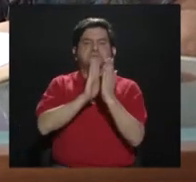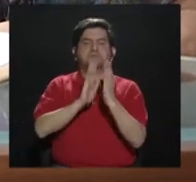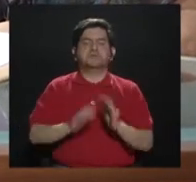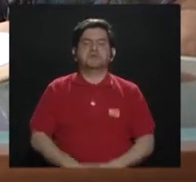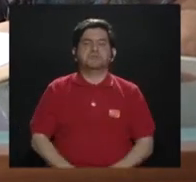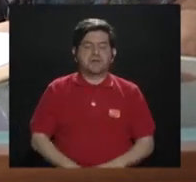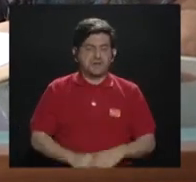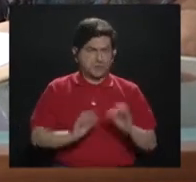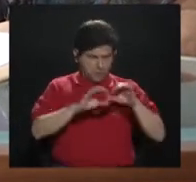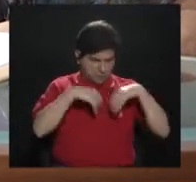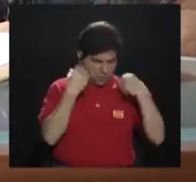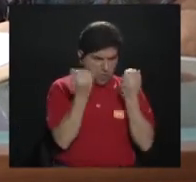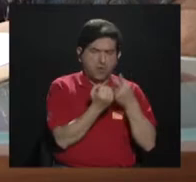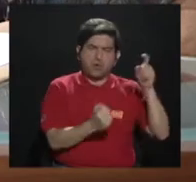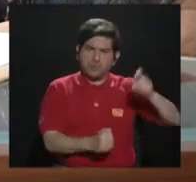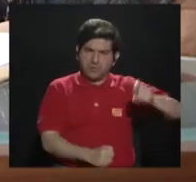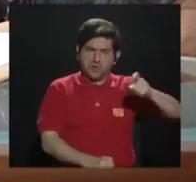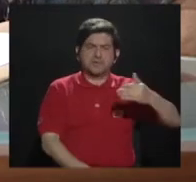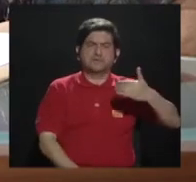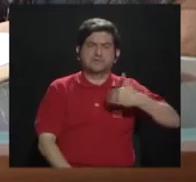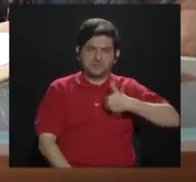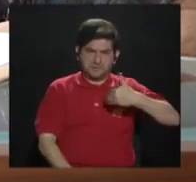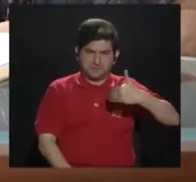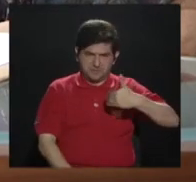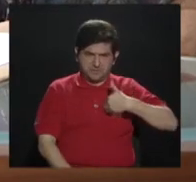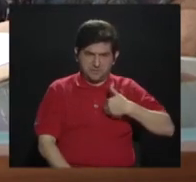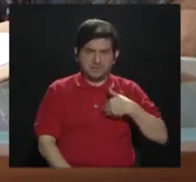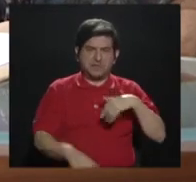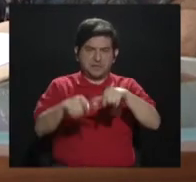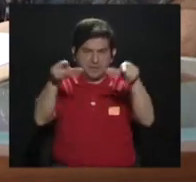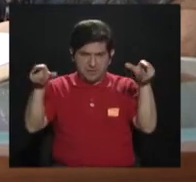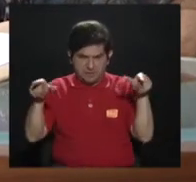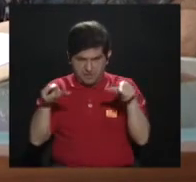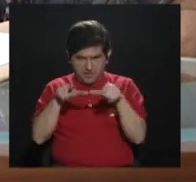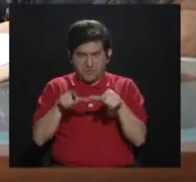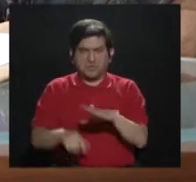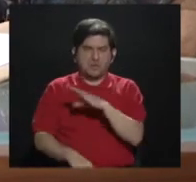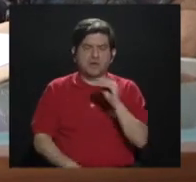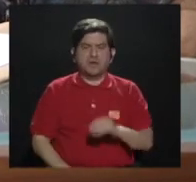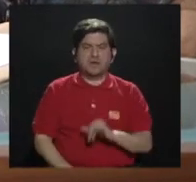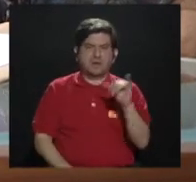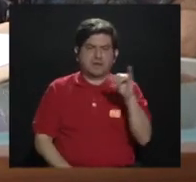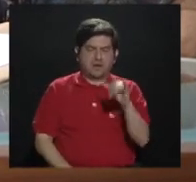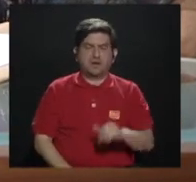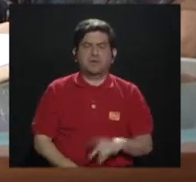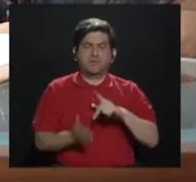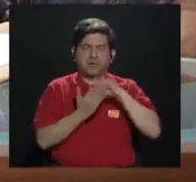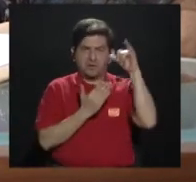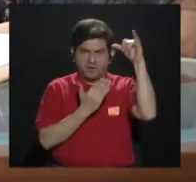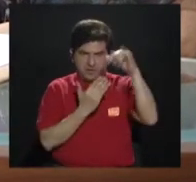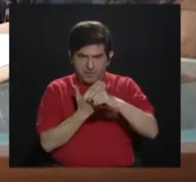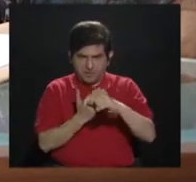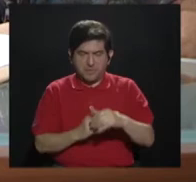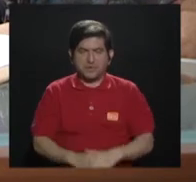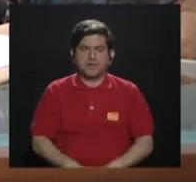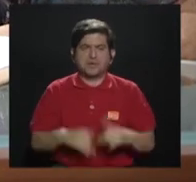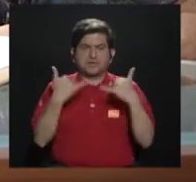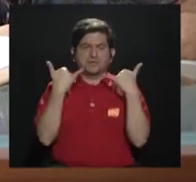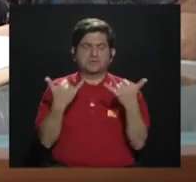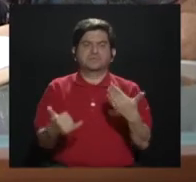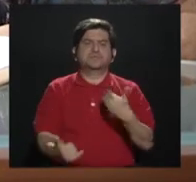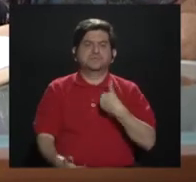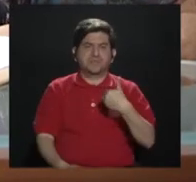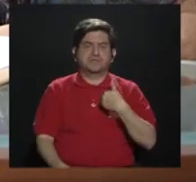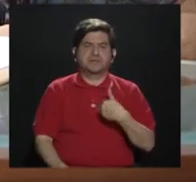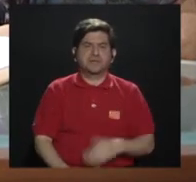a organizarnos para tener ese lote y conjuntamente con el proyecto, ya ahora